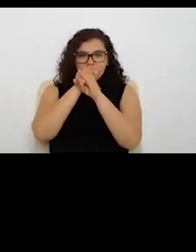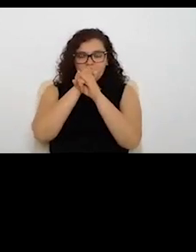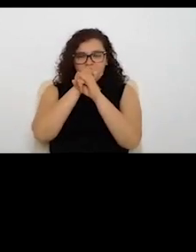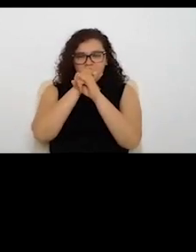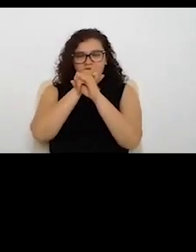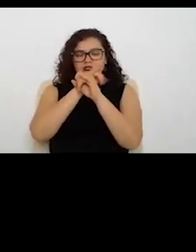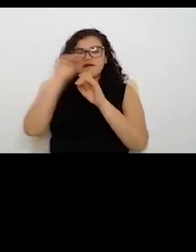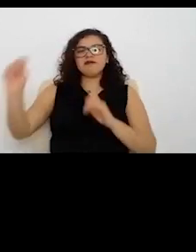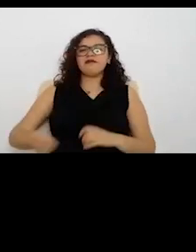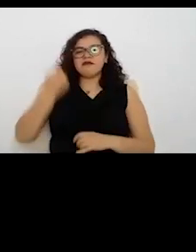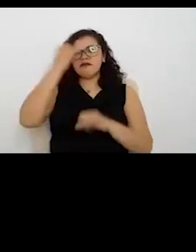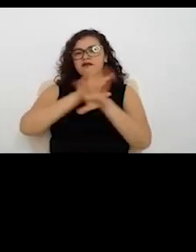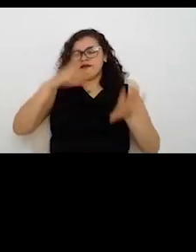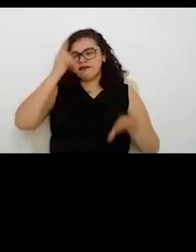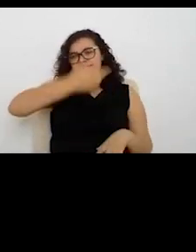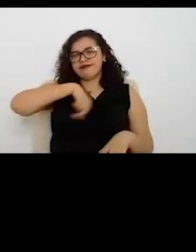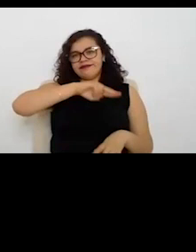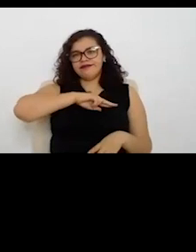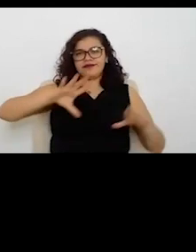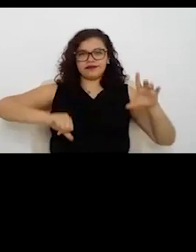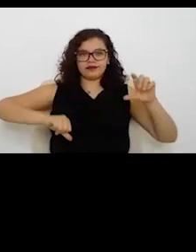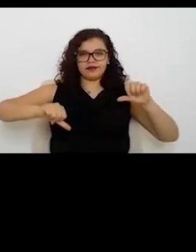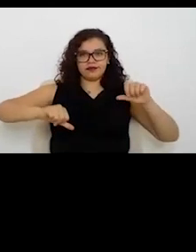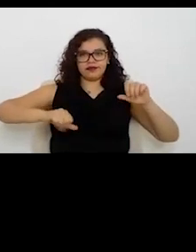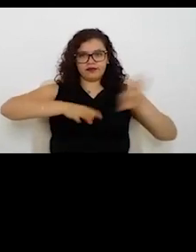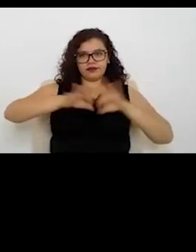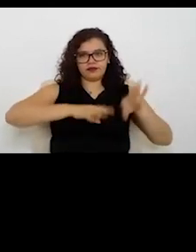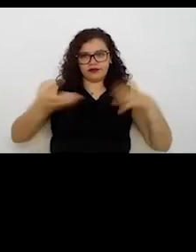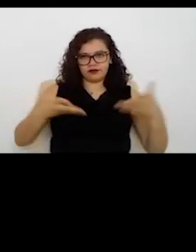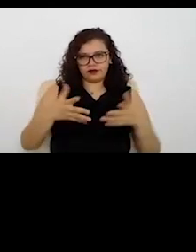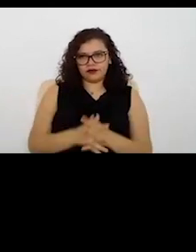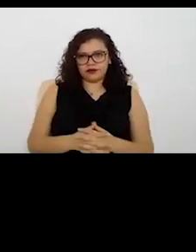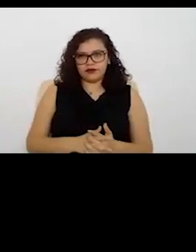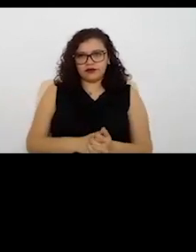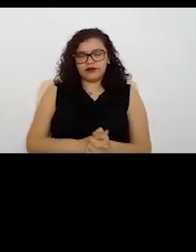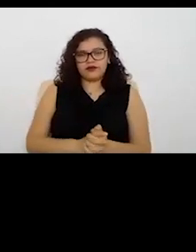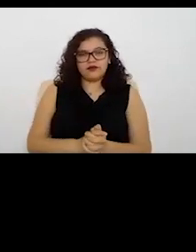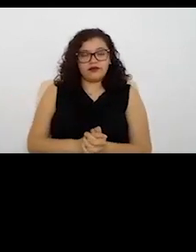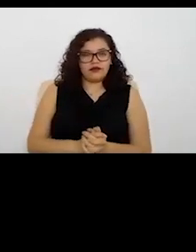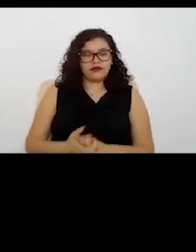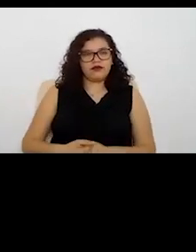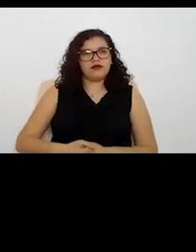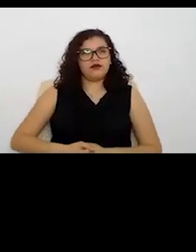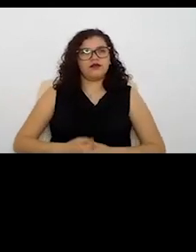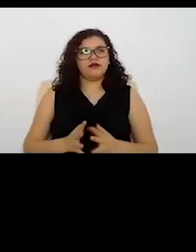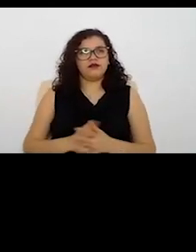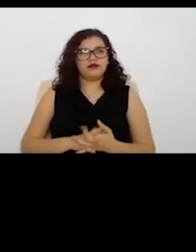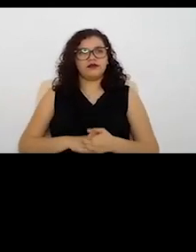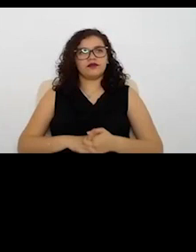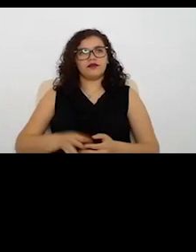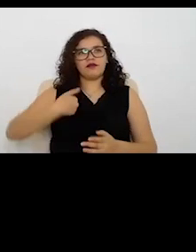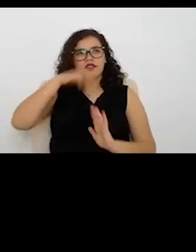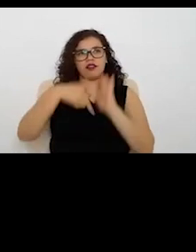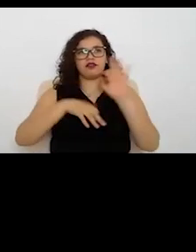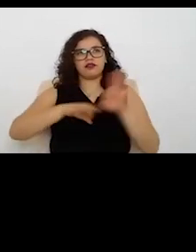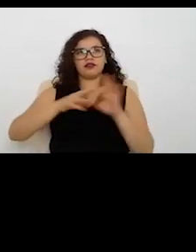tecnologías de la información para poder llevar a cabo estas labores. De lo contrario, si nosotros no estamos recibiendo las herramientas de trabajo,